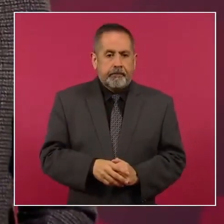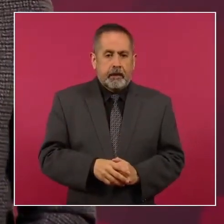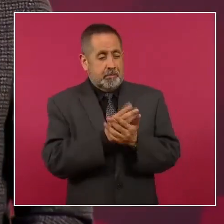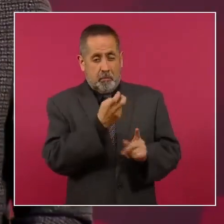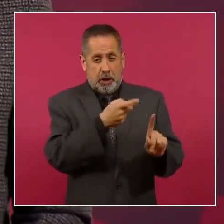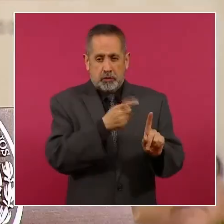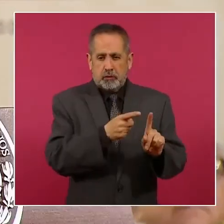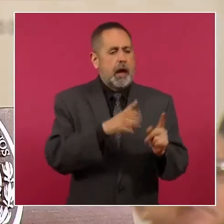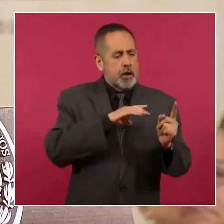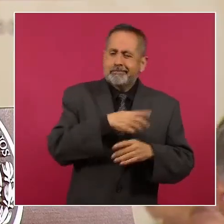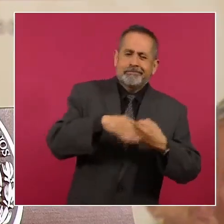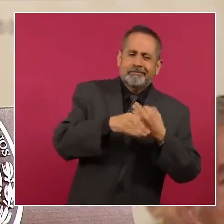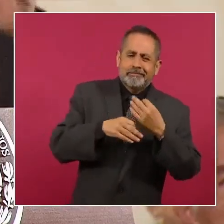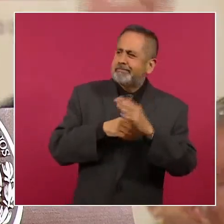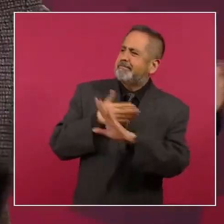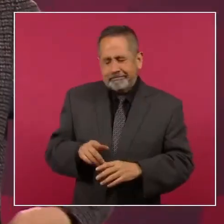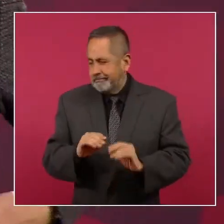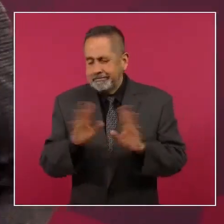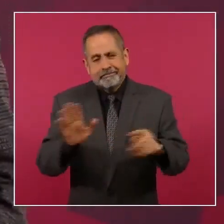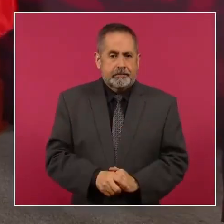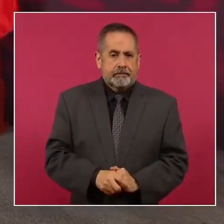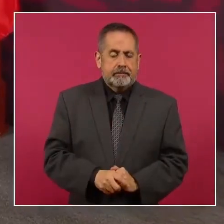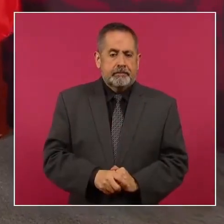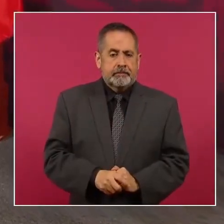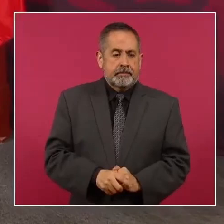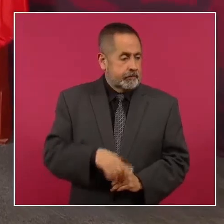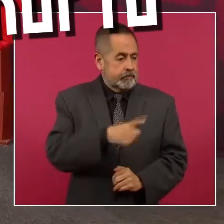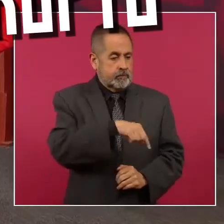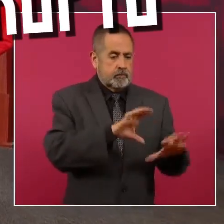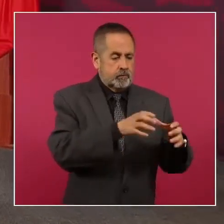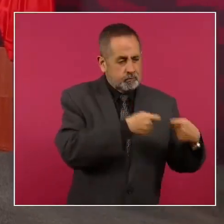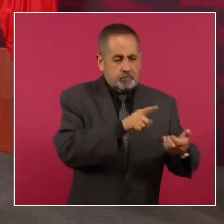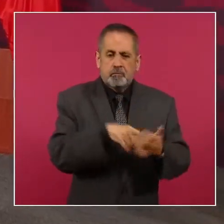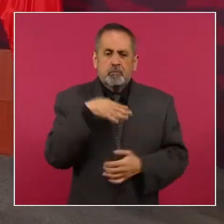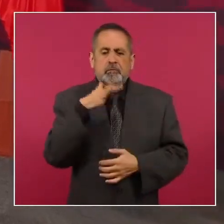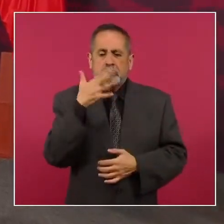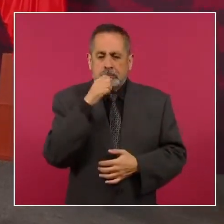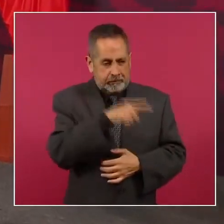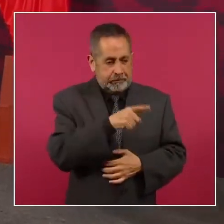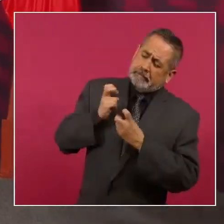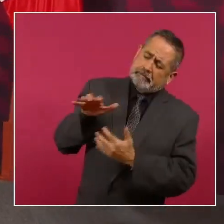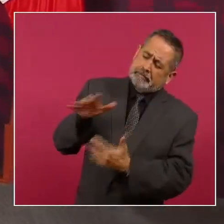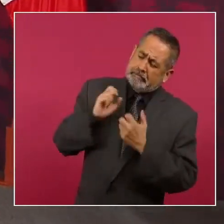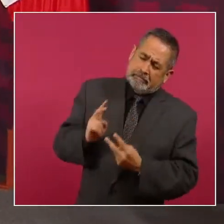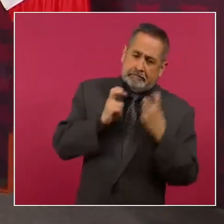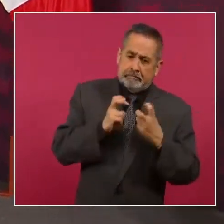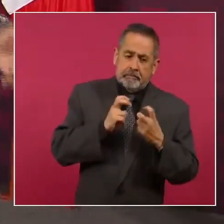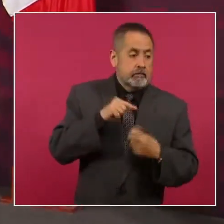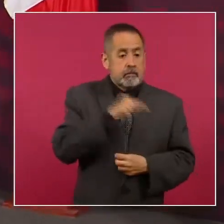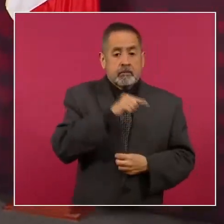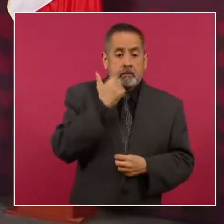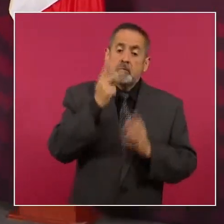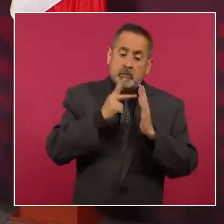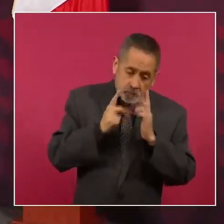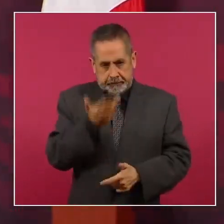por este caso, ya lo hemos hablado, es evidente que el bloque conservador y corrupto, los que saquearon al país y quieren regresar por